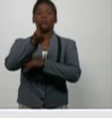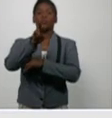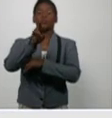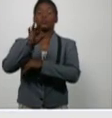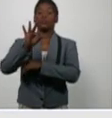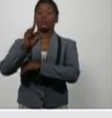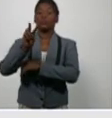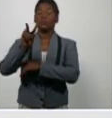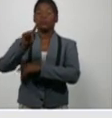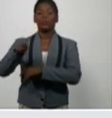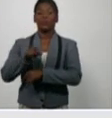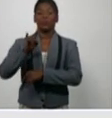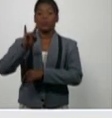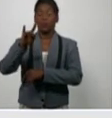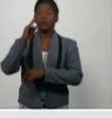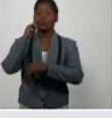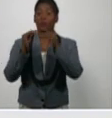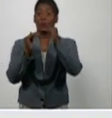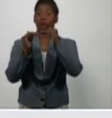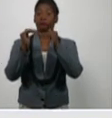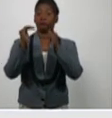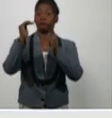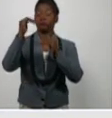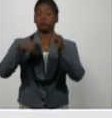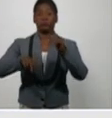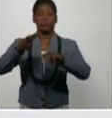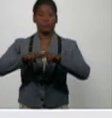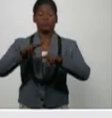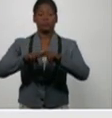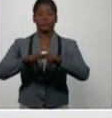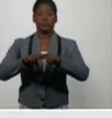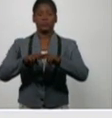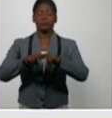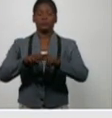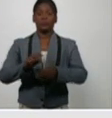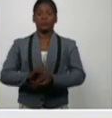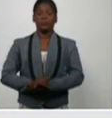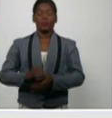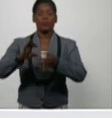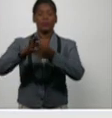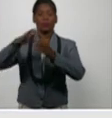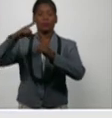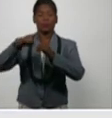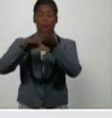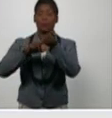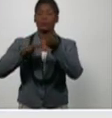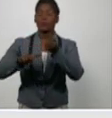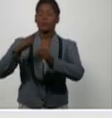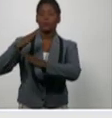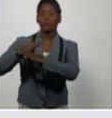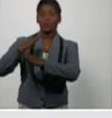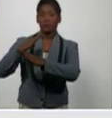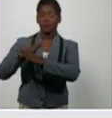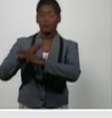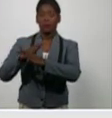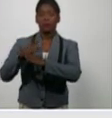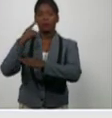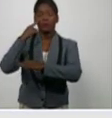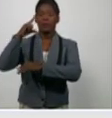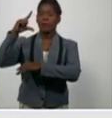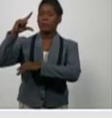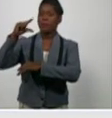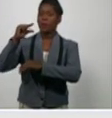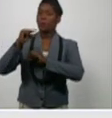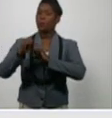282,9, superior a la del día de ayer. Guantánamo y Santiago disminuyen discretamente,